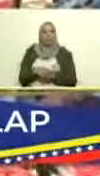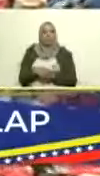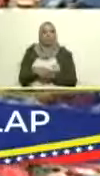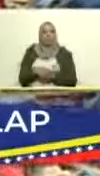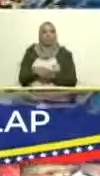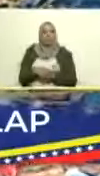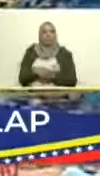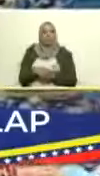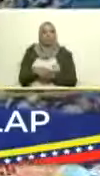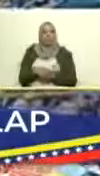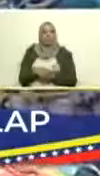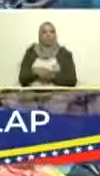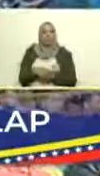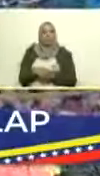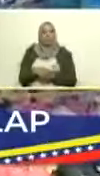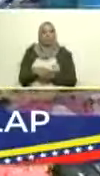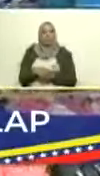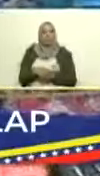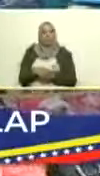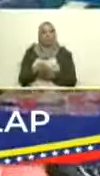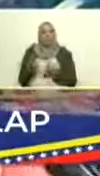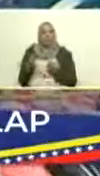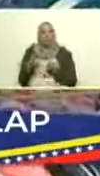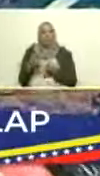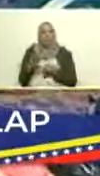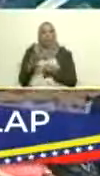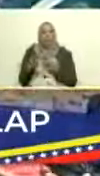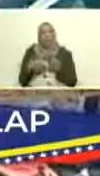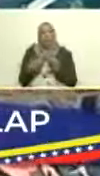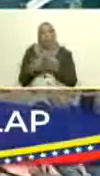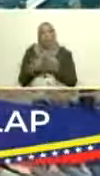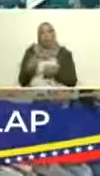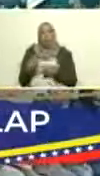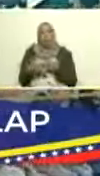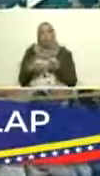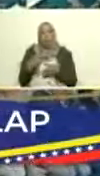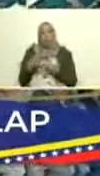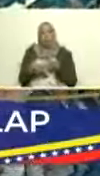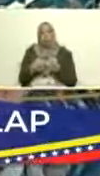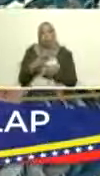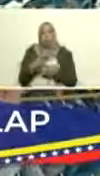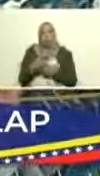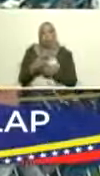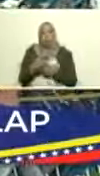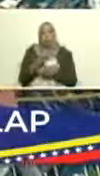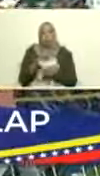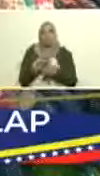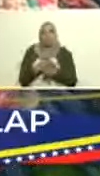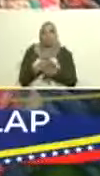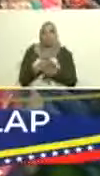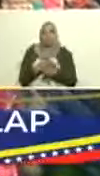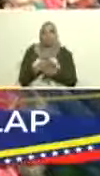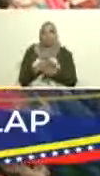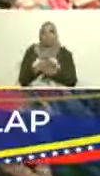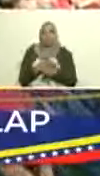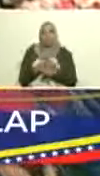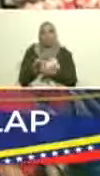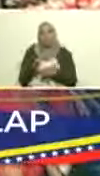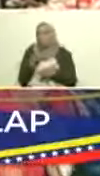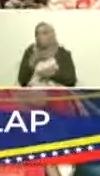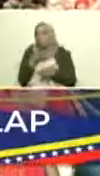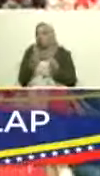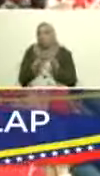Y como ustedes están hablando de la P de producción, no quiero pasar antes a la P de producción, tengo un pase bien bueno